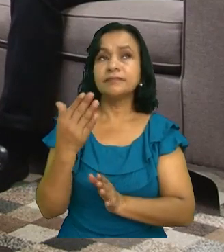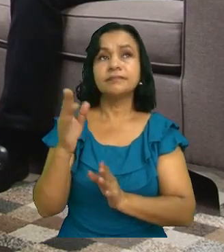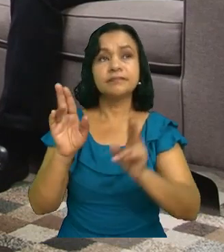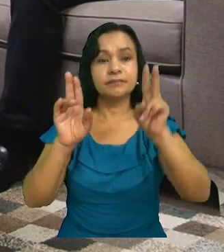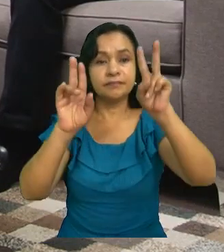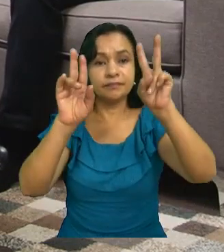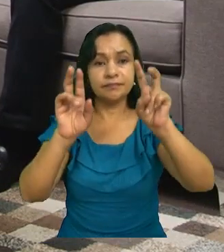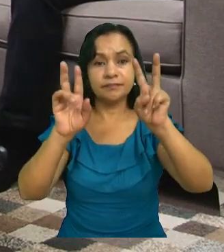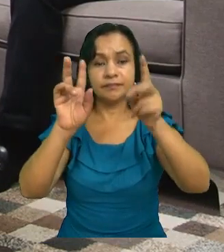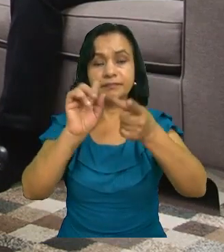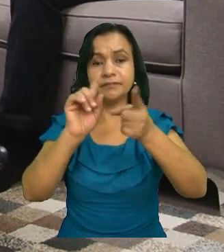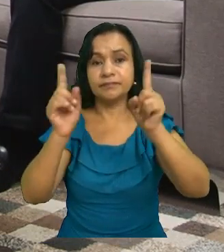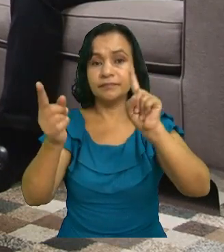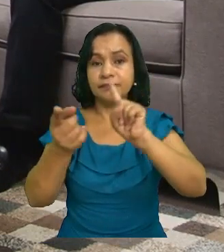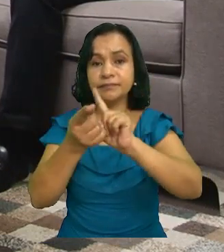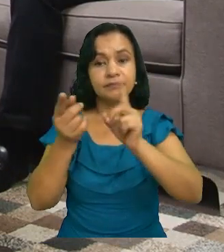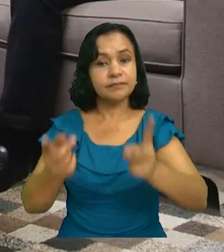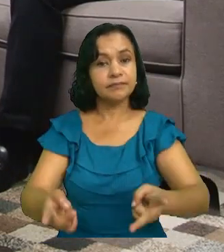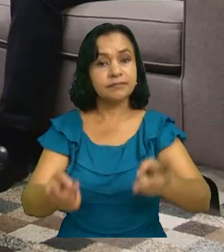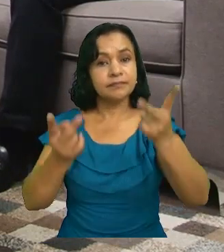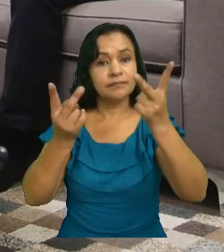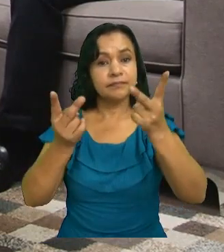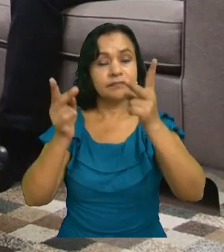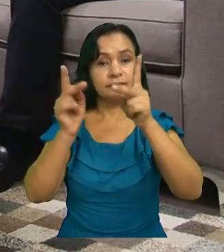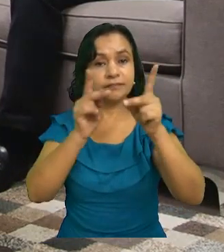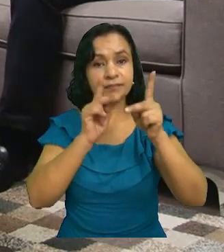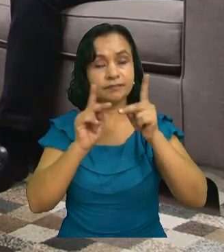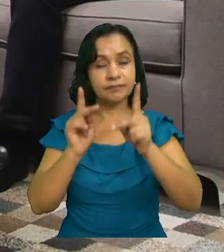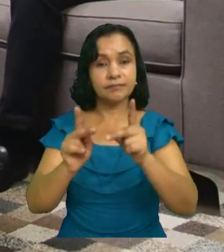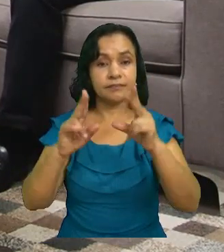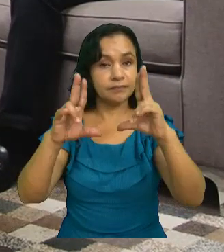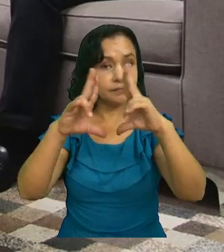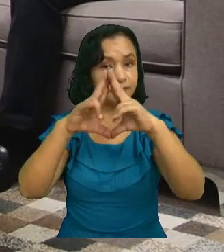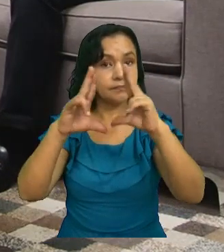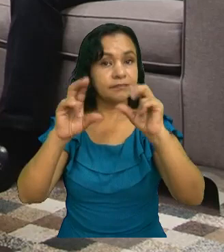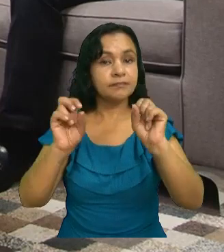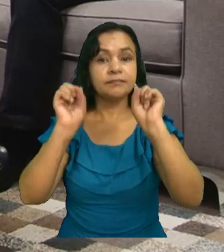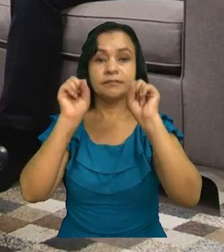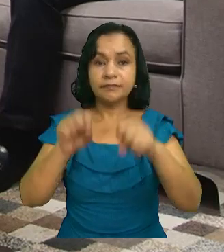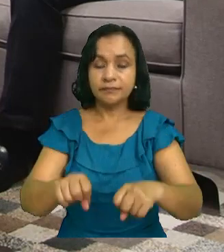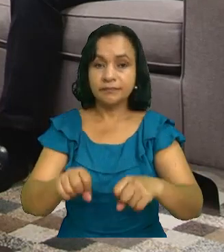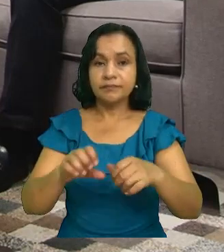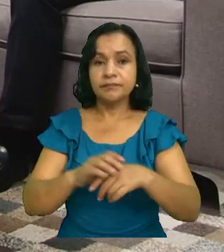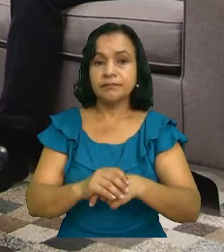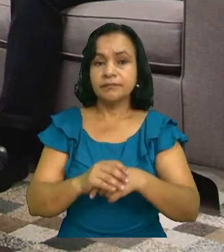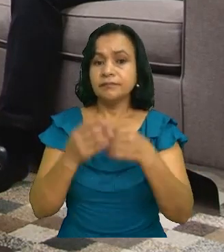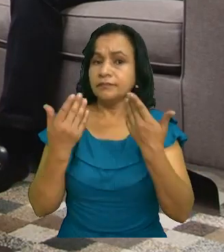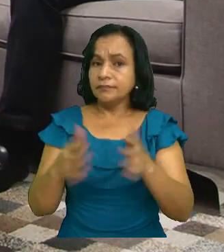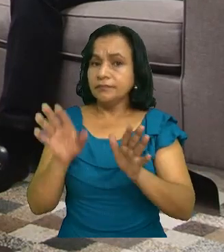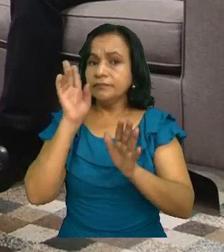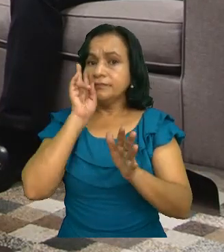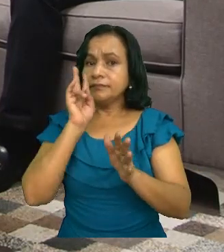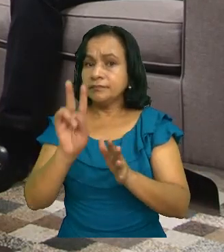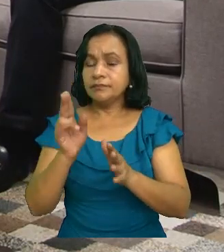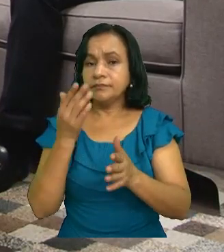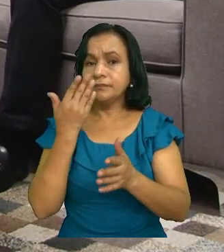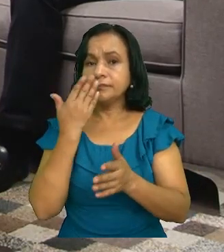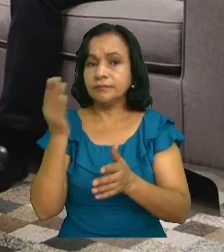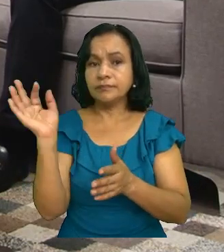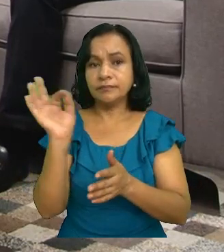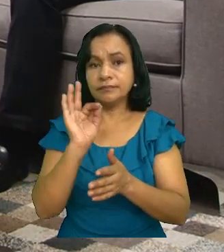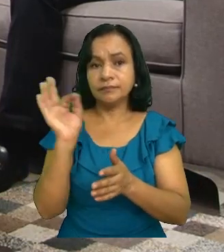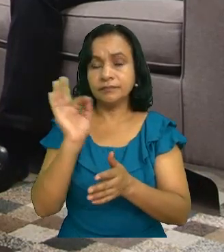que transforman las realidades de las comunidades, pero también del país, es decir, visto de una forma estratégica conjunta. A partir de eso